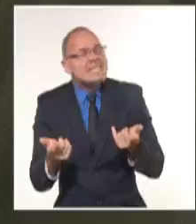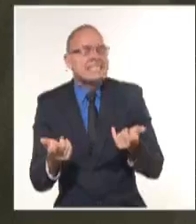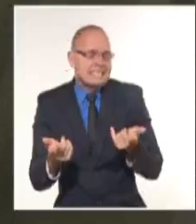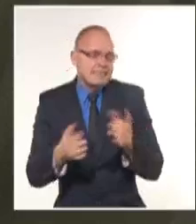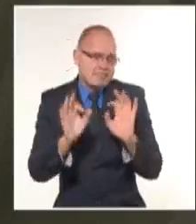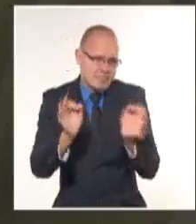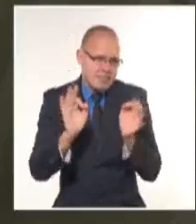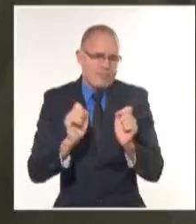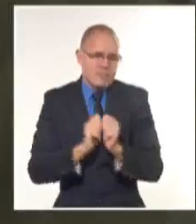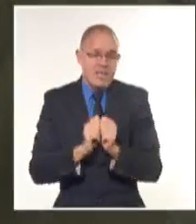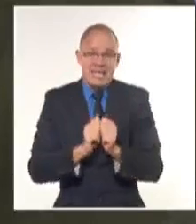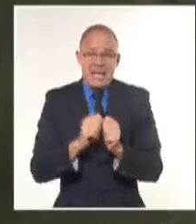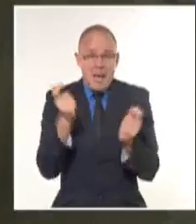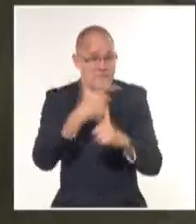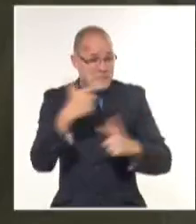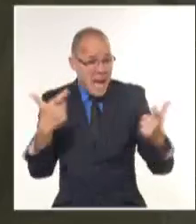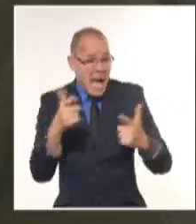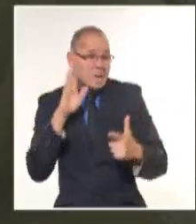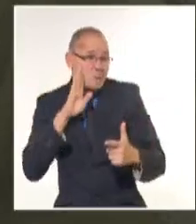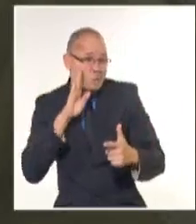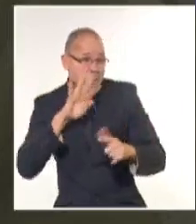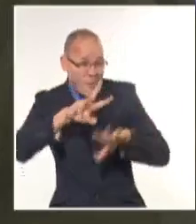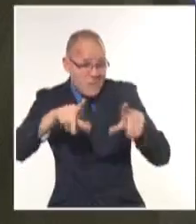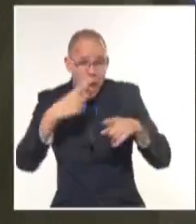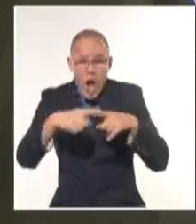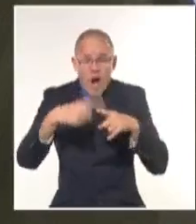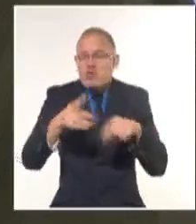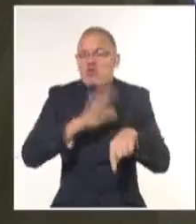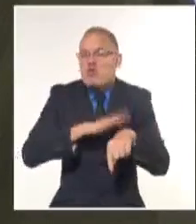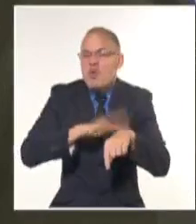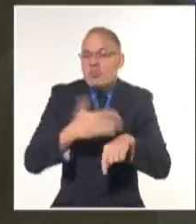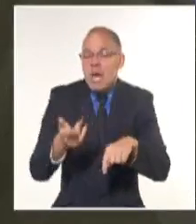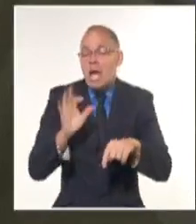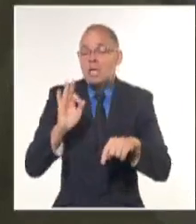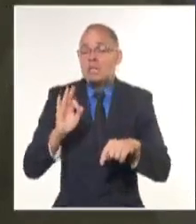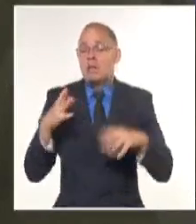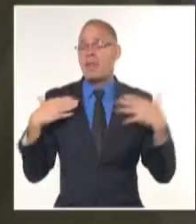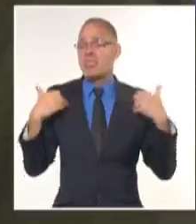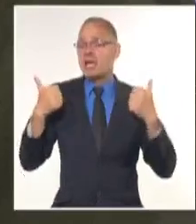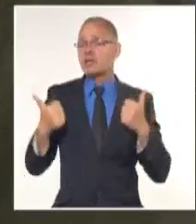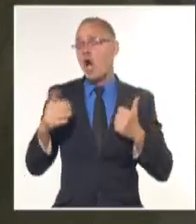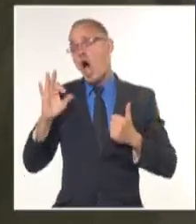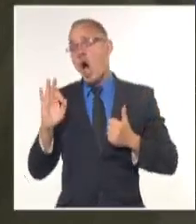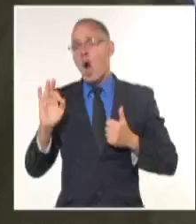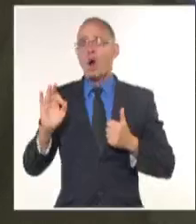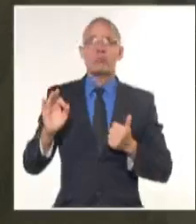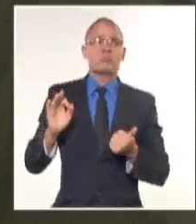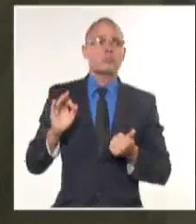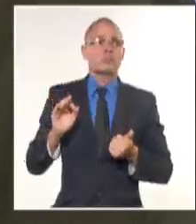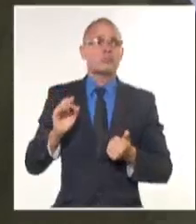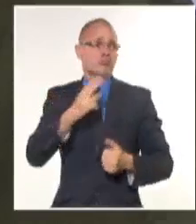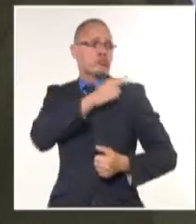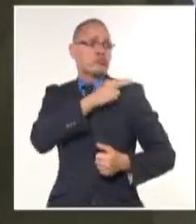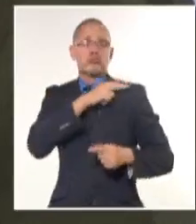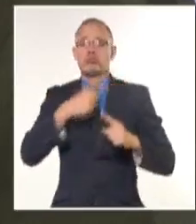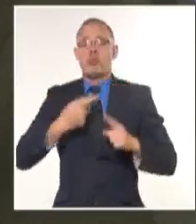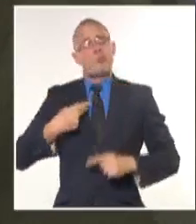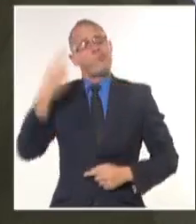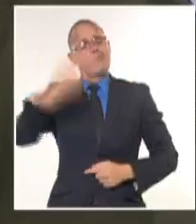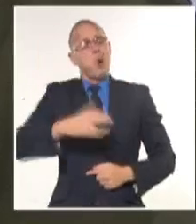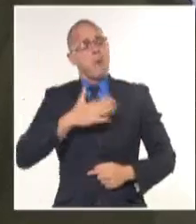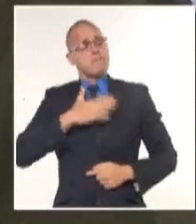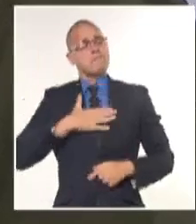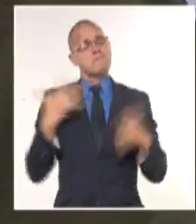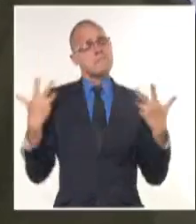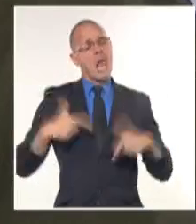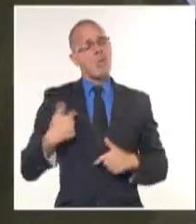transparencia existía, donde ocurría eso que dices, o sea, donde las decisiones son unipersonales. Yo voy a retomar la pregunta que hiciste.